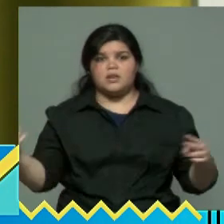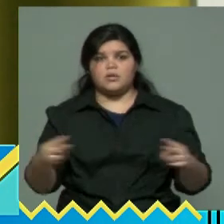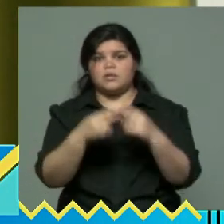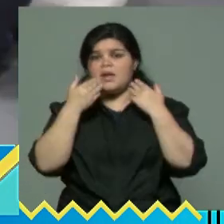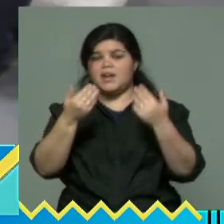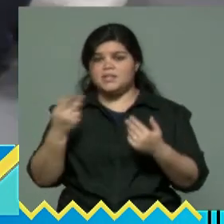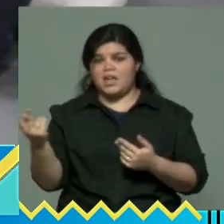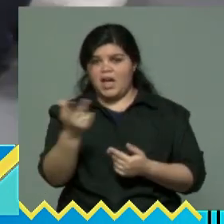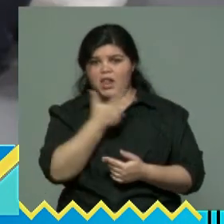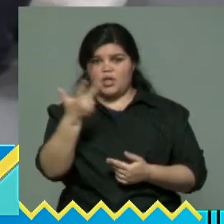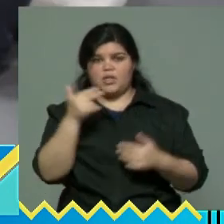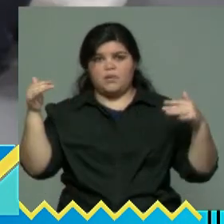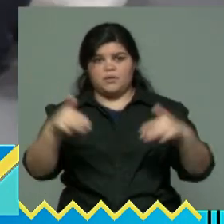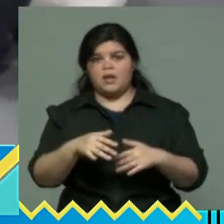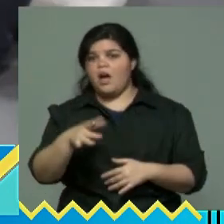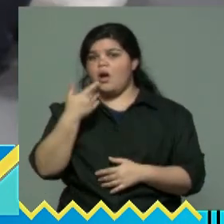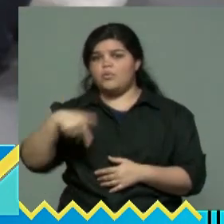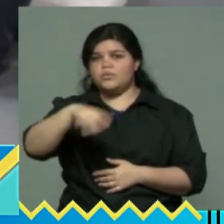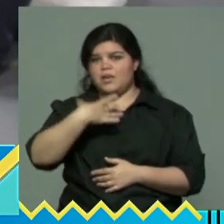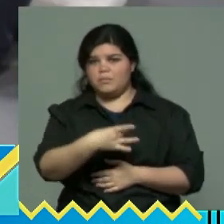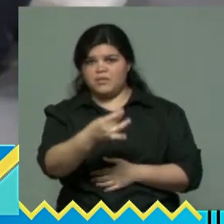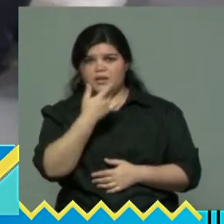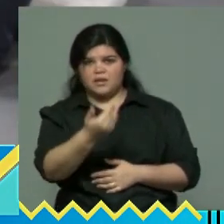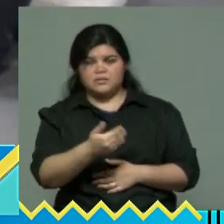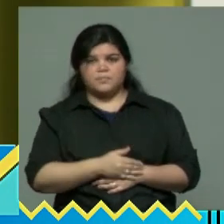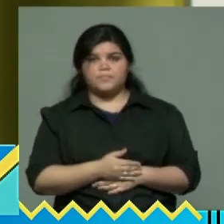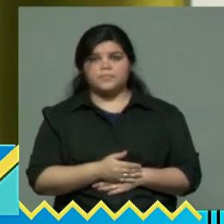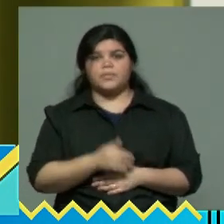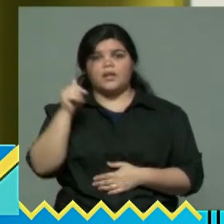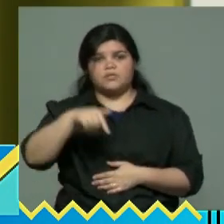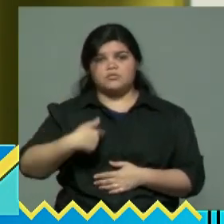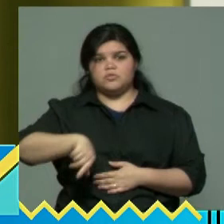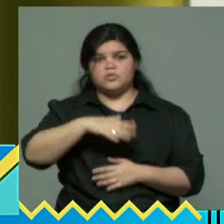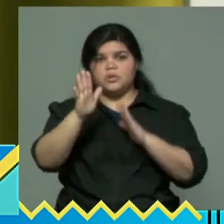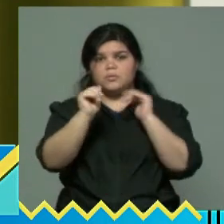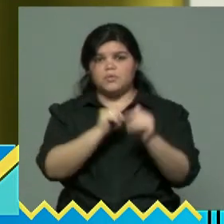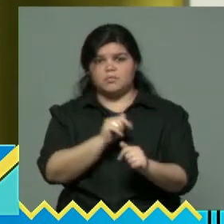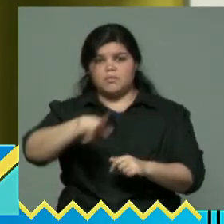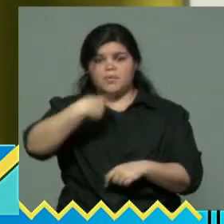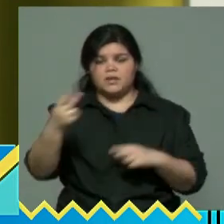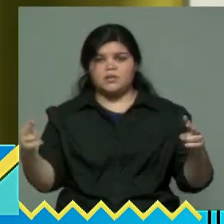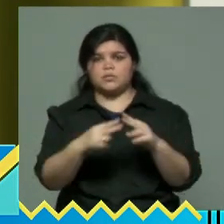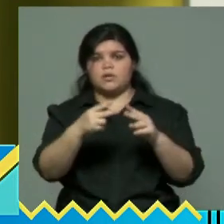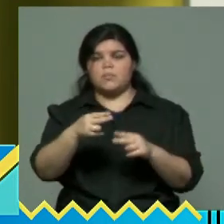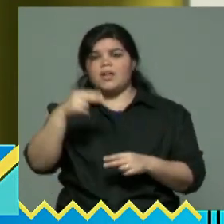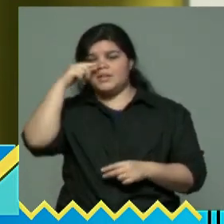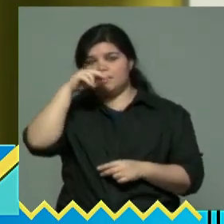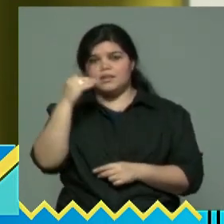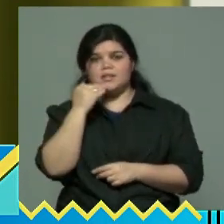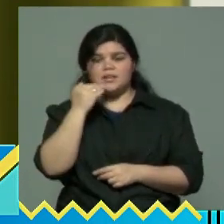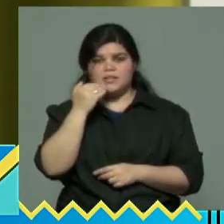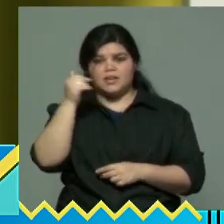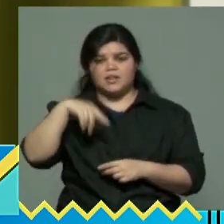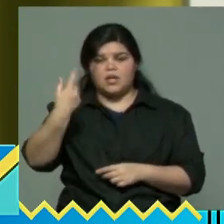por haber venido hasta acá A ustedes por la invitación. y haber compartido Muchas este debate. Bueno, nosotros nos tenemos que despedir. Nos reencontramos mañana a partir de las 19 con